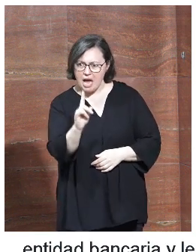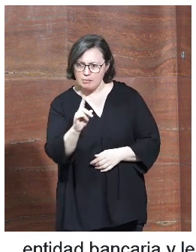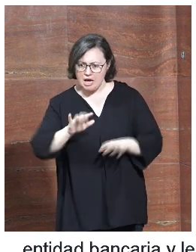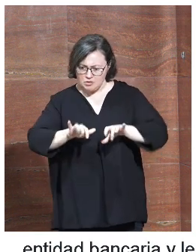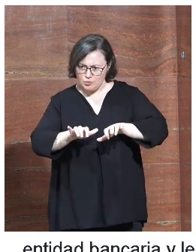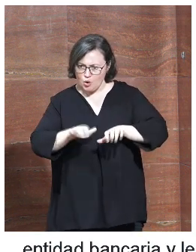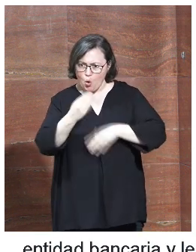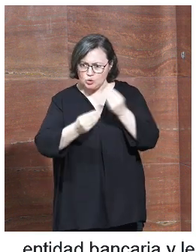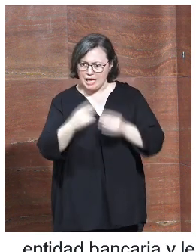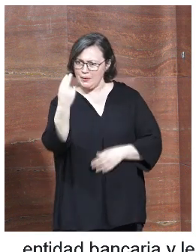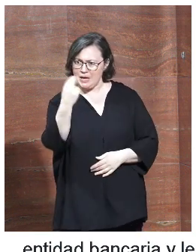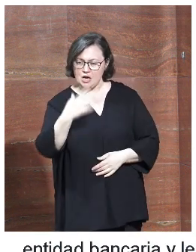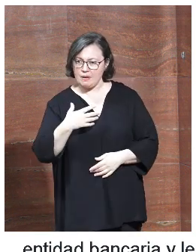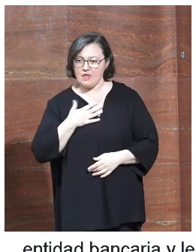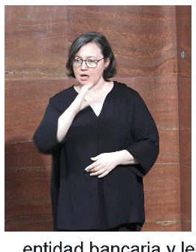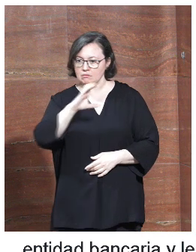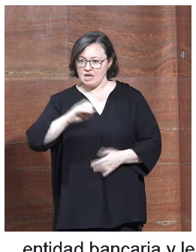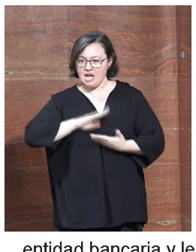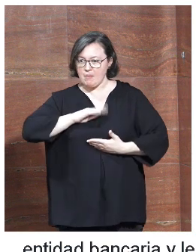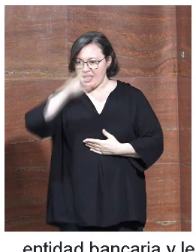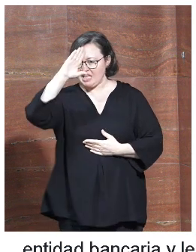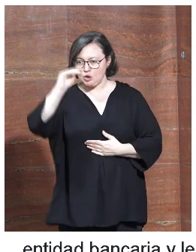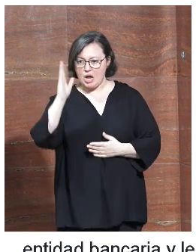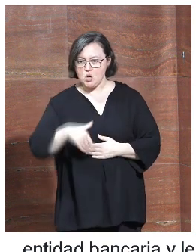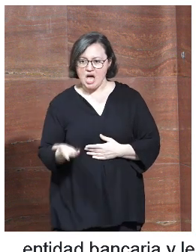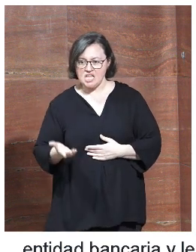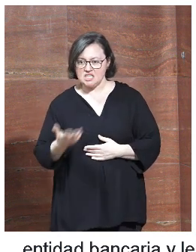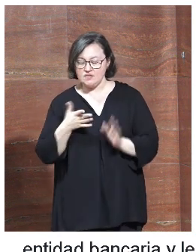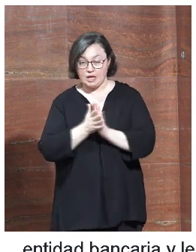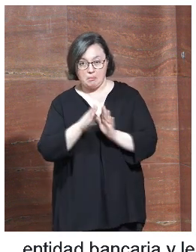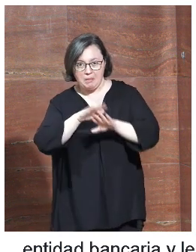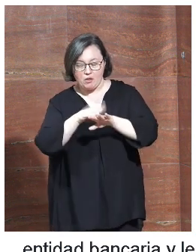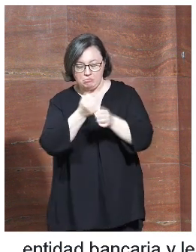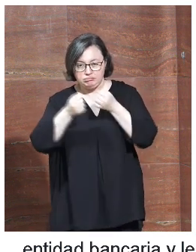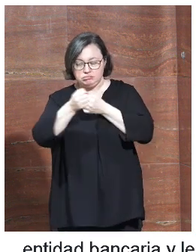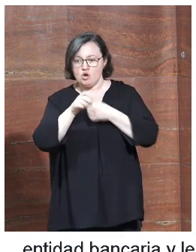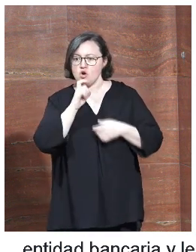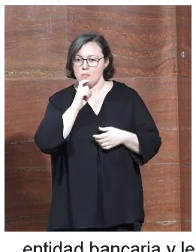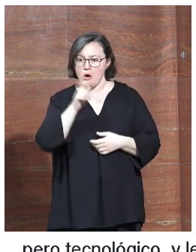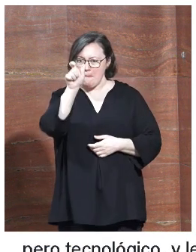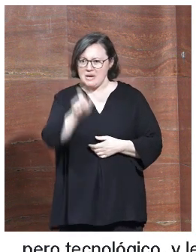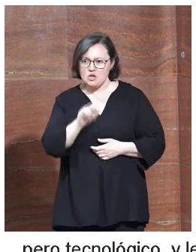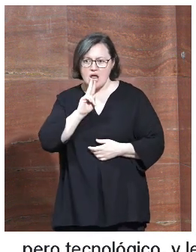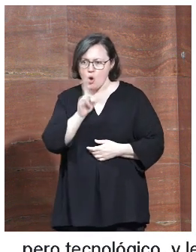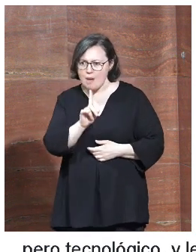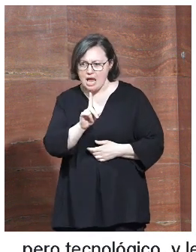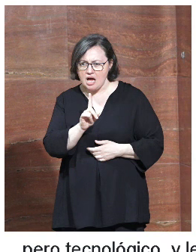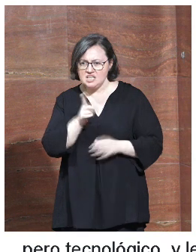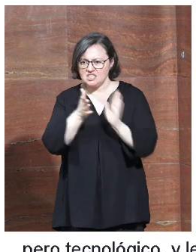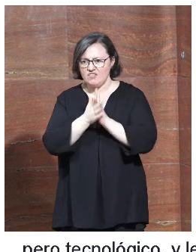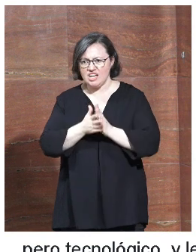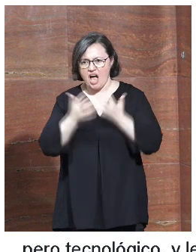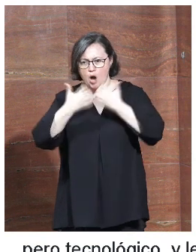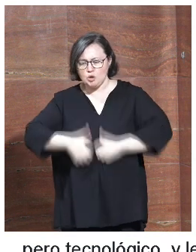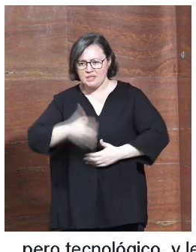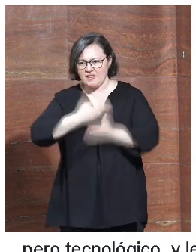cuenta. ¿Por qué estamos teniendo dentro de lo imaginario social el hecho de que una persona, ¿por qué no hable?, tiene